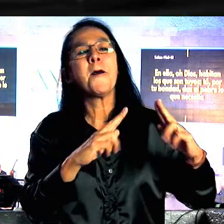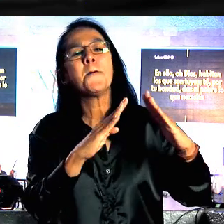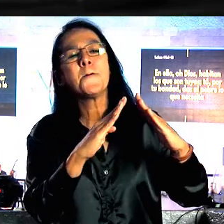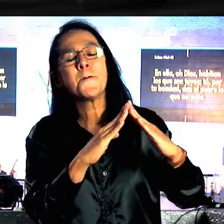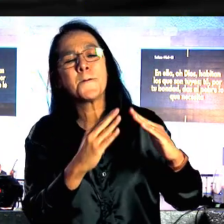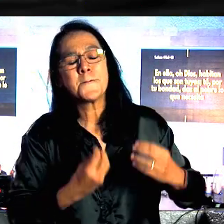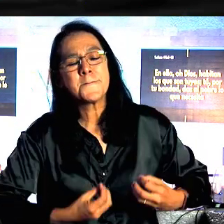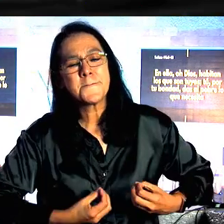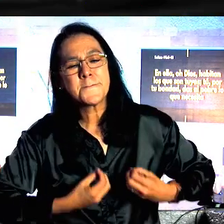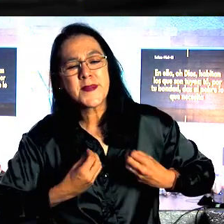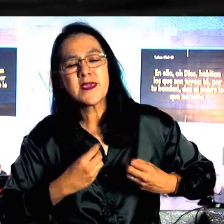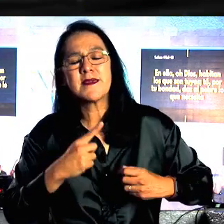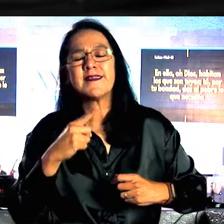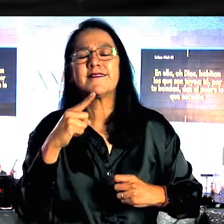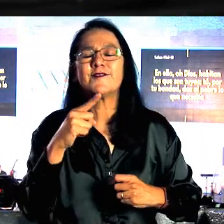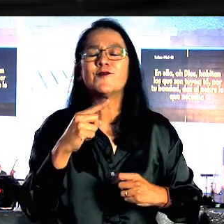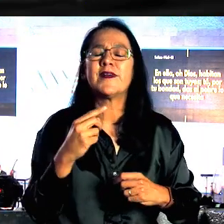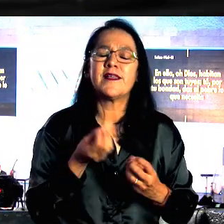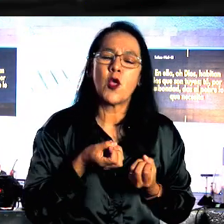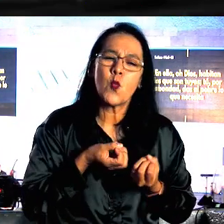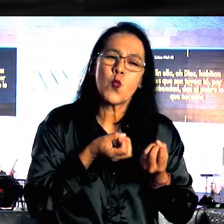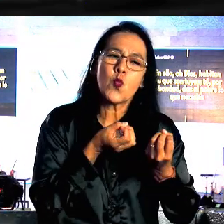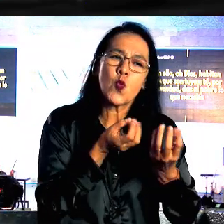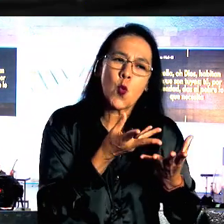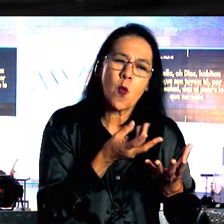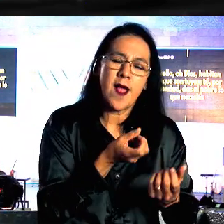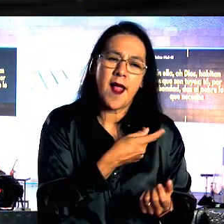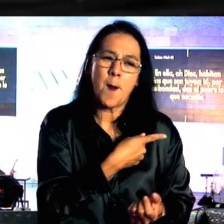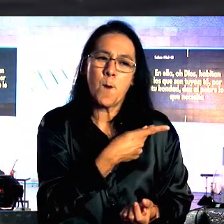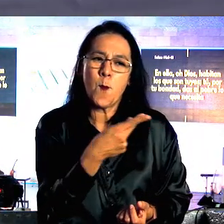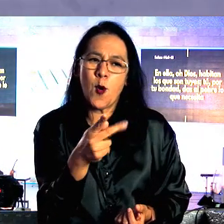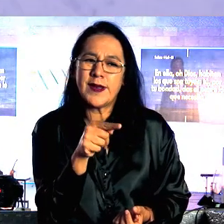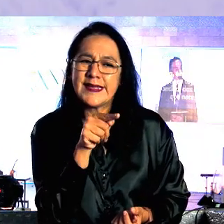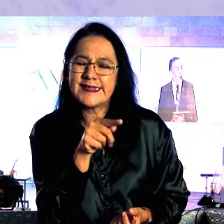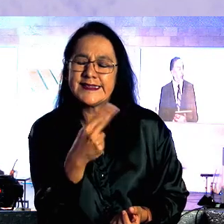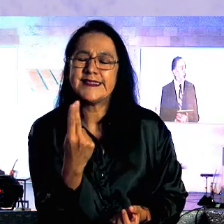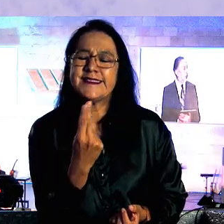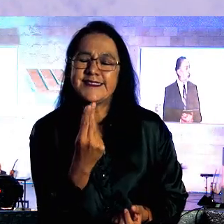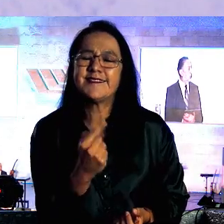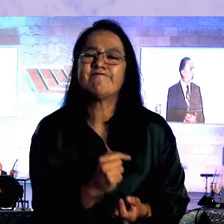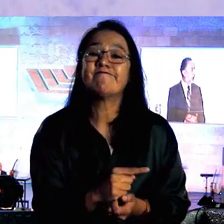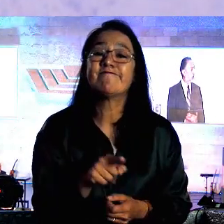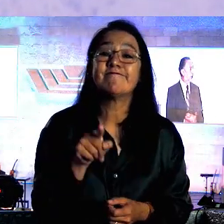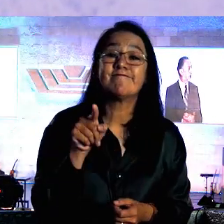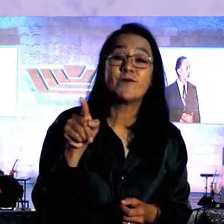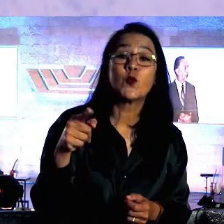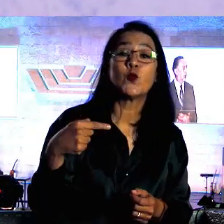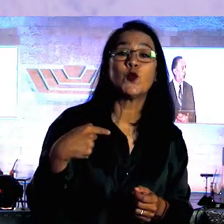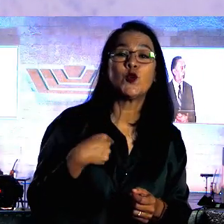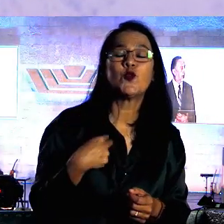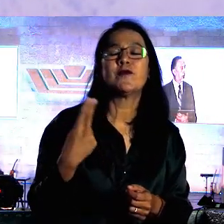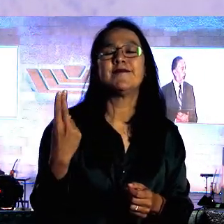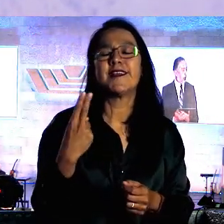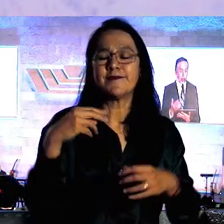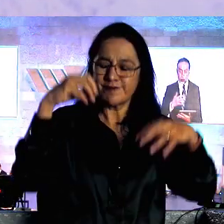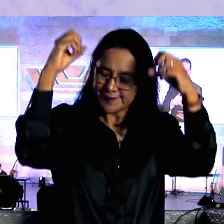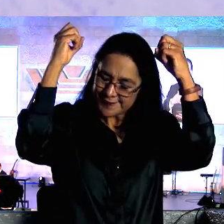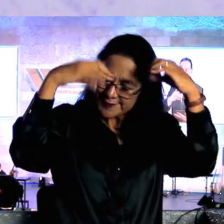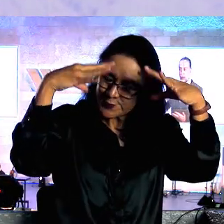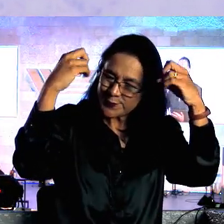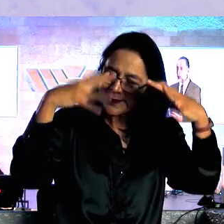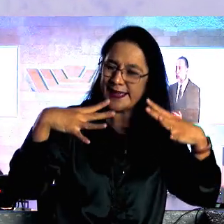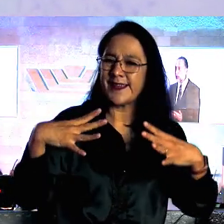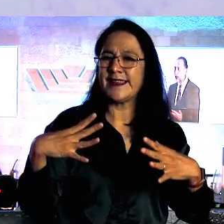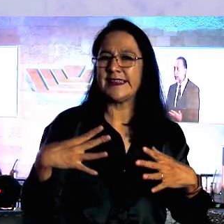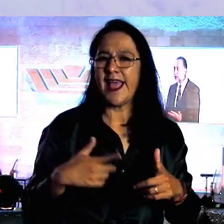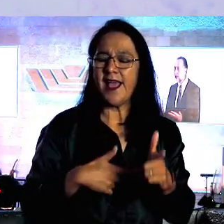por tu bondad das al pobre lo que necesita así que tú y yo necesitamos lluvia y la lluvia tiene